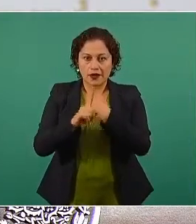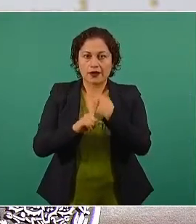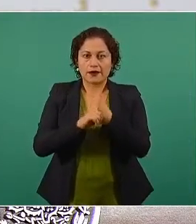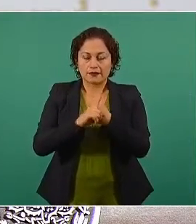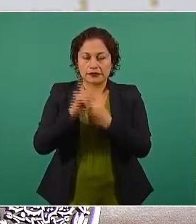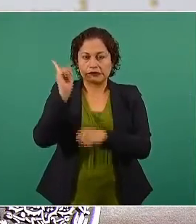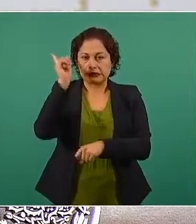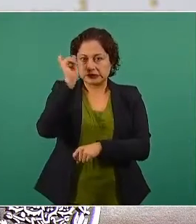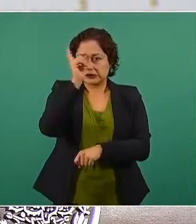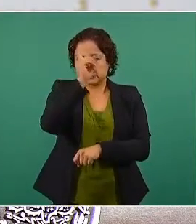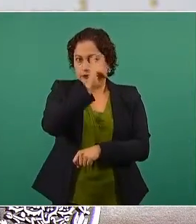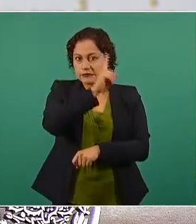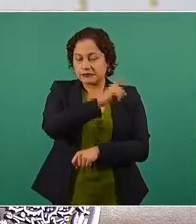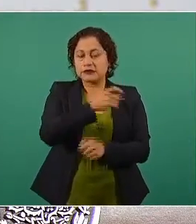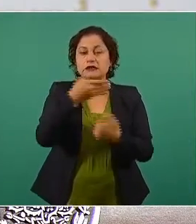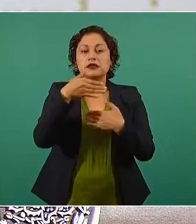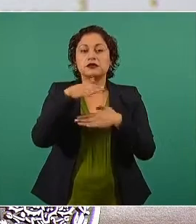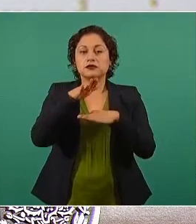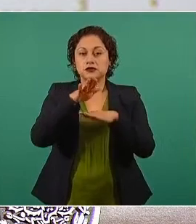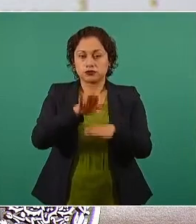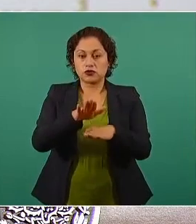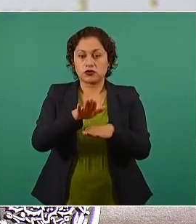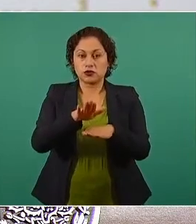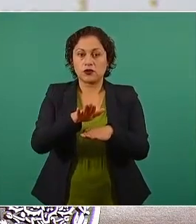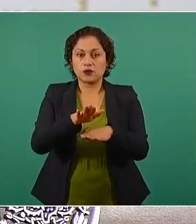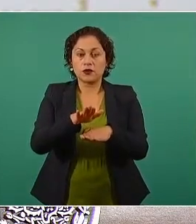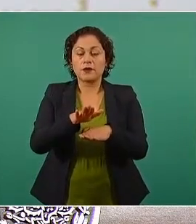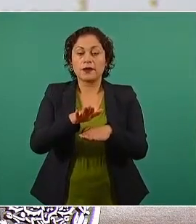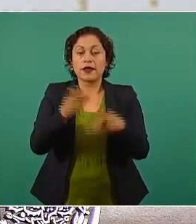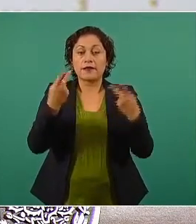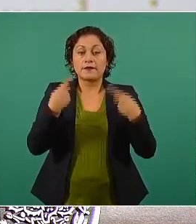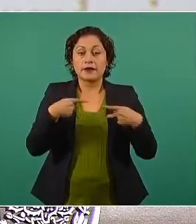en cuanto a deportaciones,